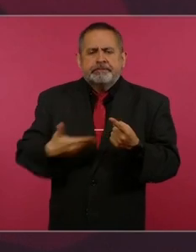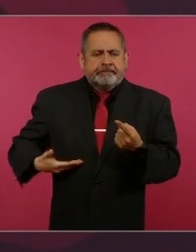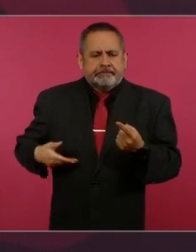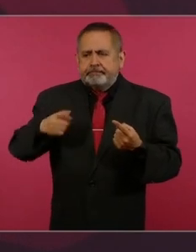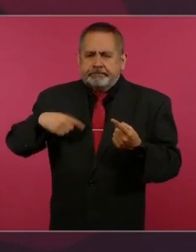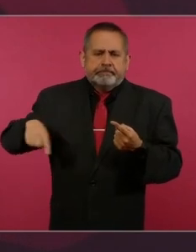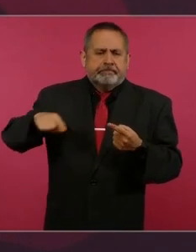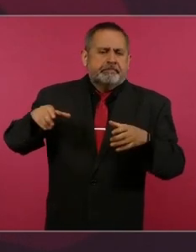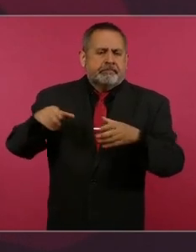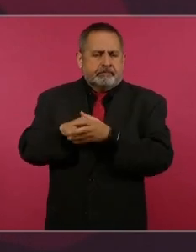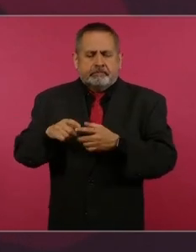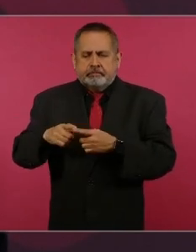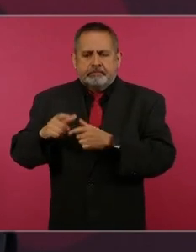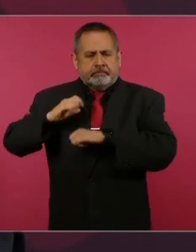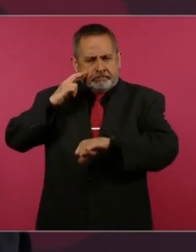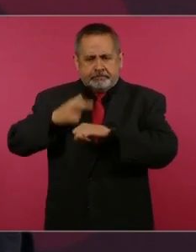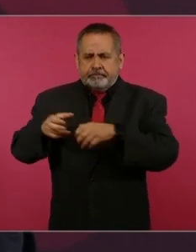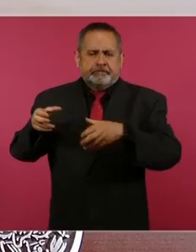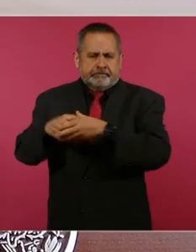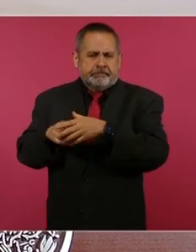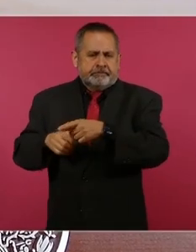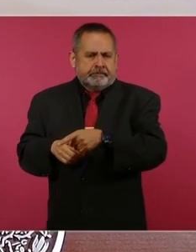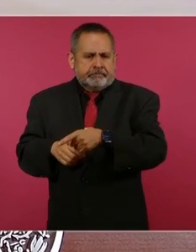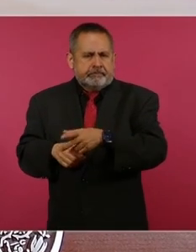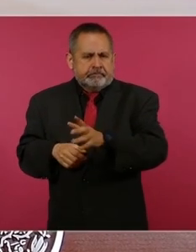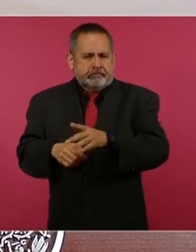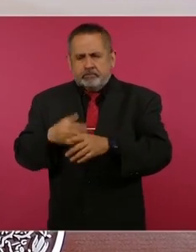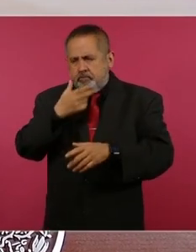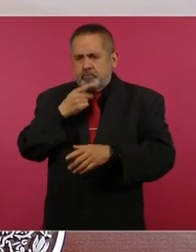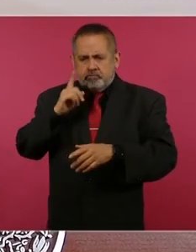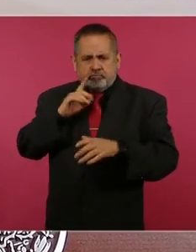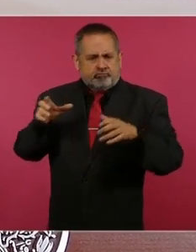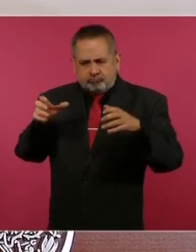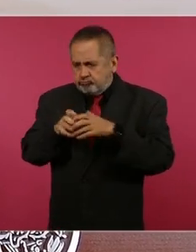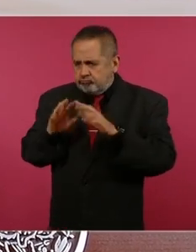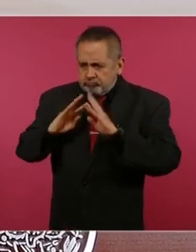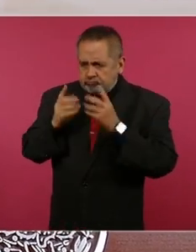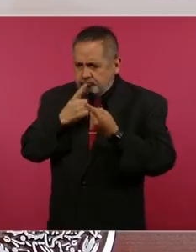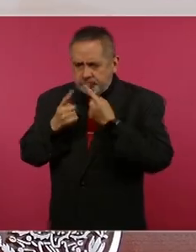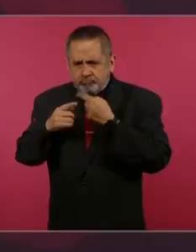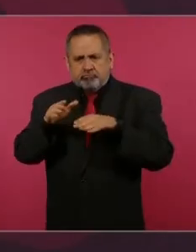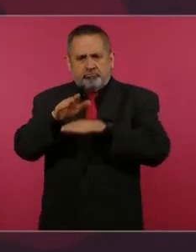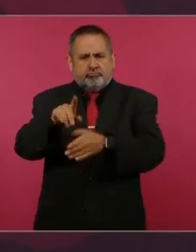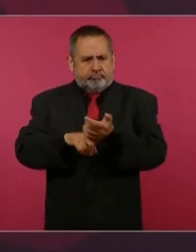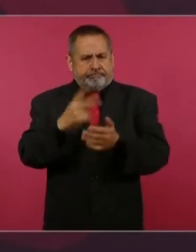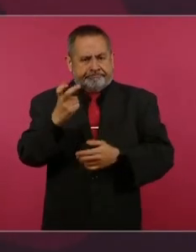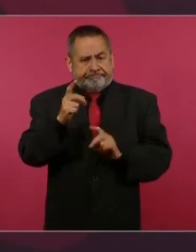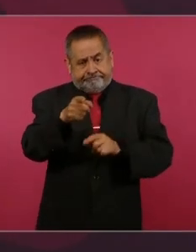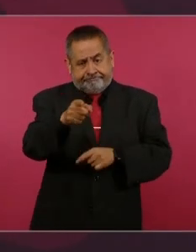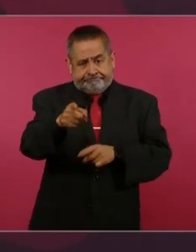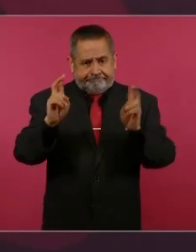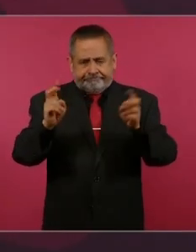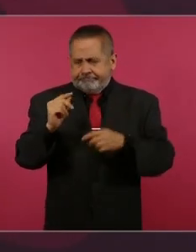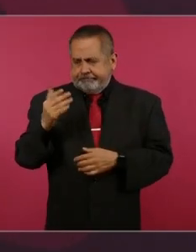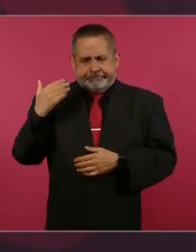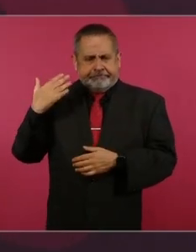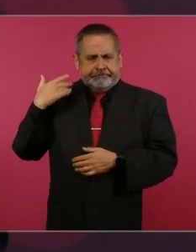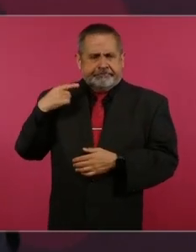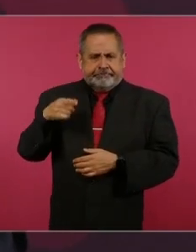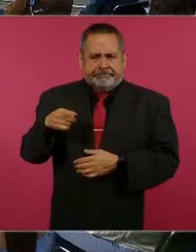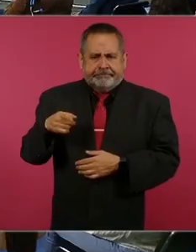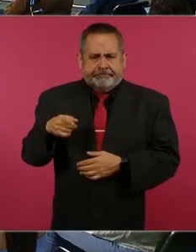presidentes, primeros ministros, mujeres y hombres, para tratar el tema hace